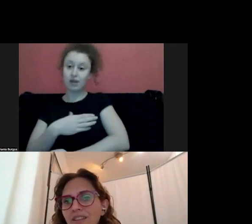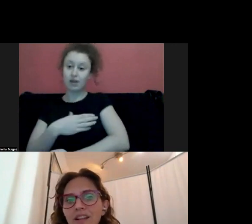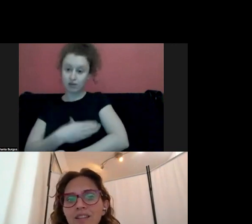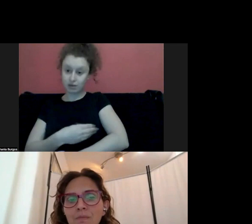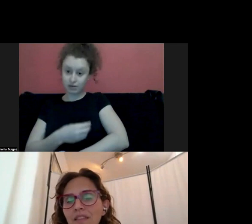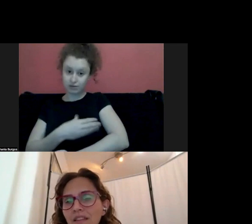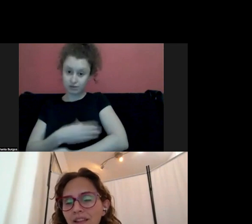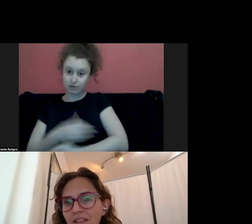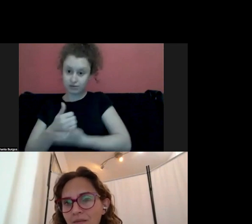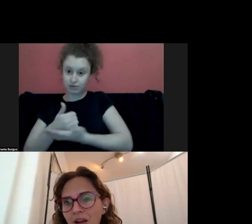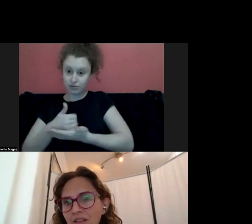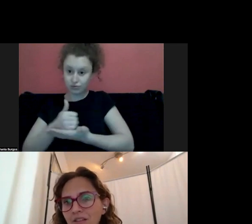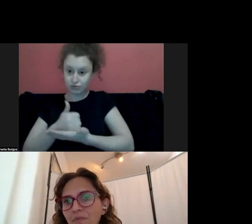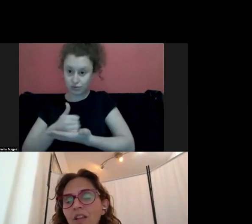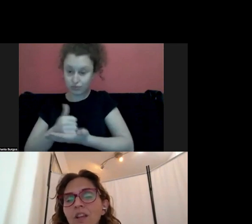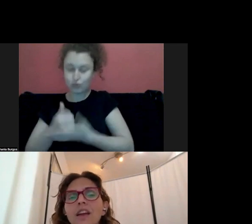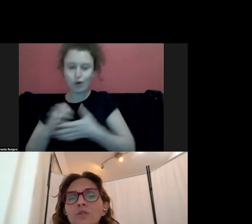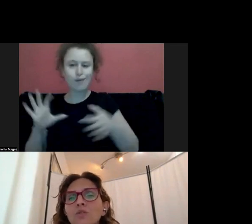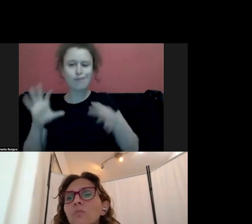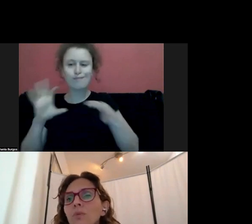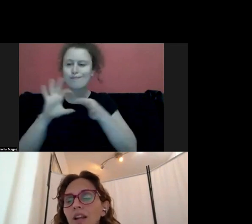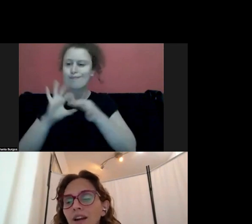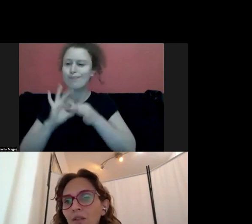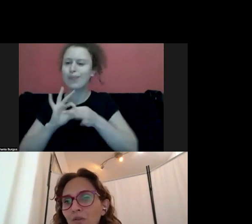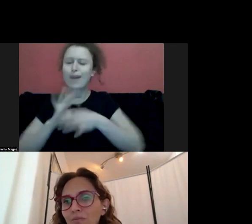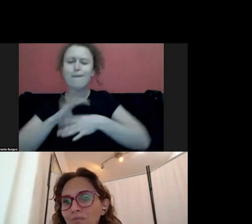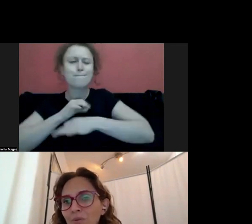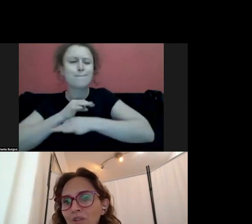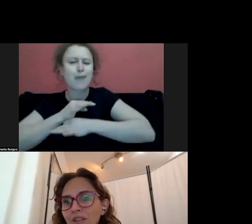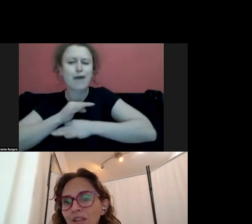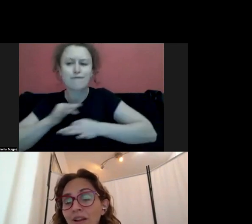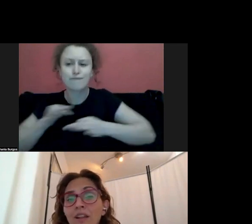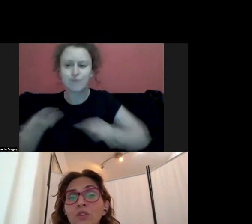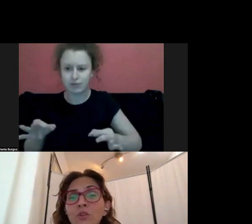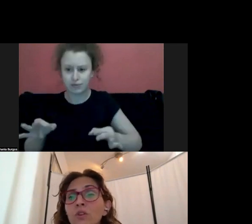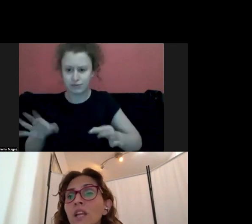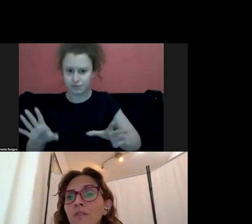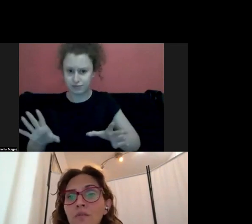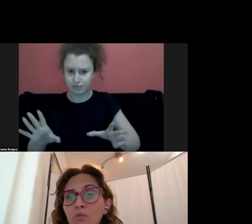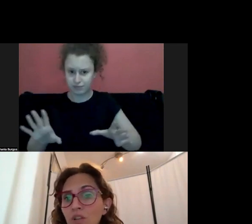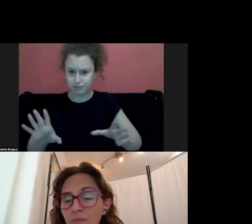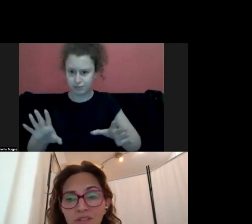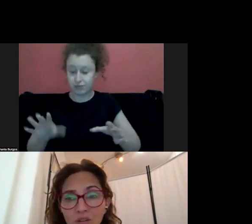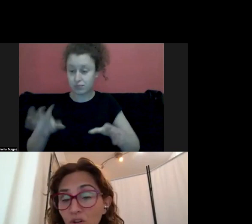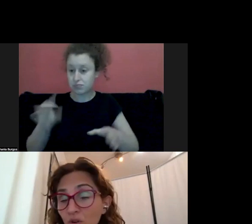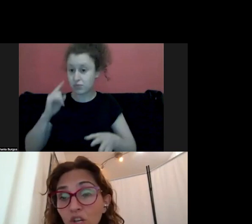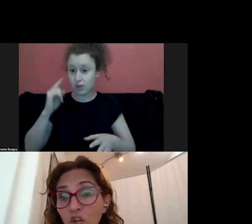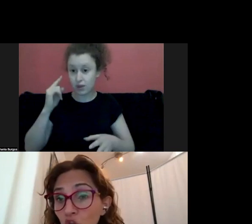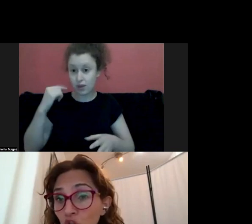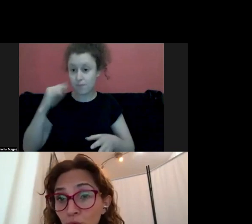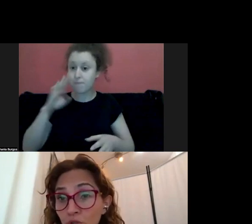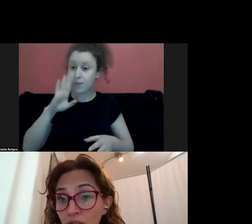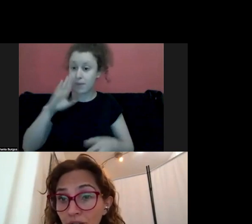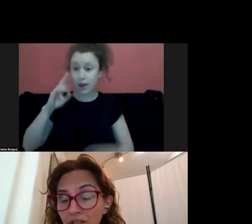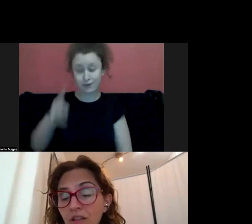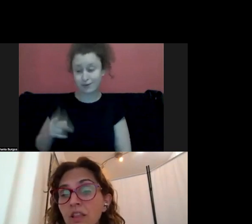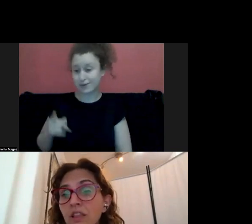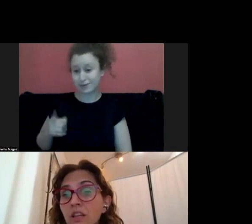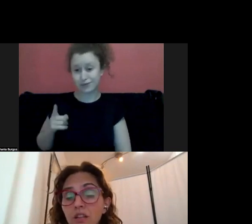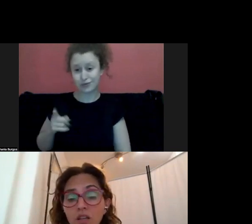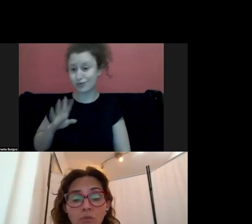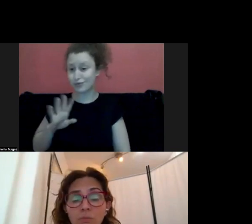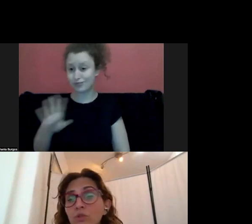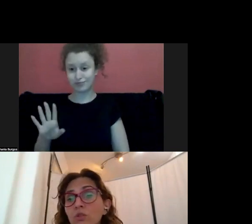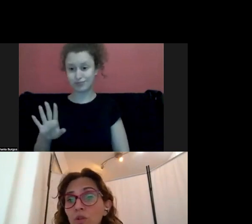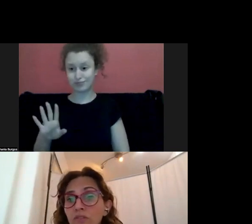debe aceptar es de la madre y de nadie más. Eso es complicado porque en el entorno en el que vivimos realmente yo creo que no somos libres de